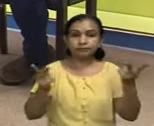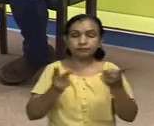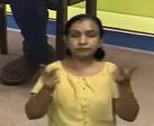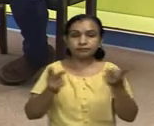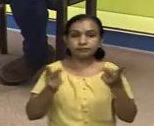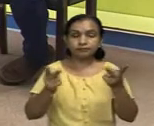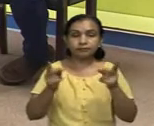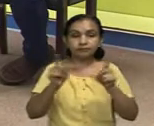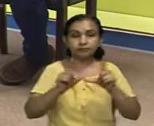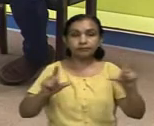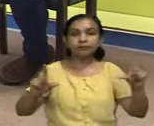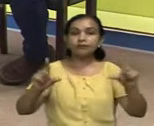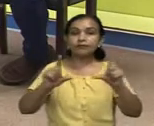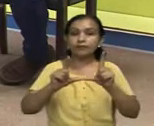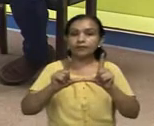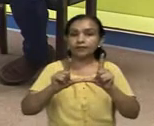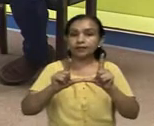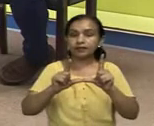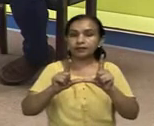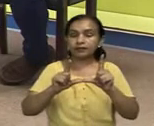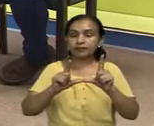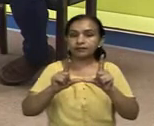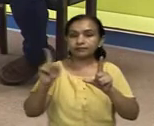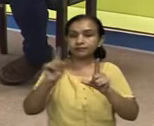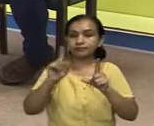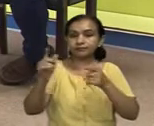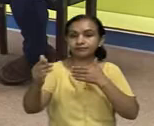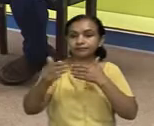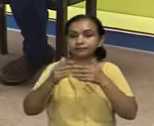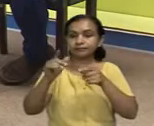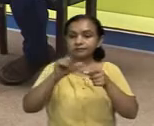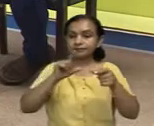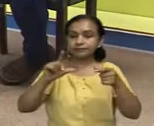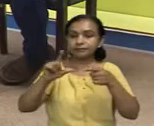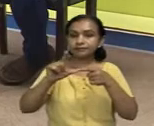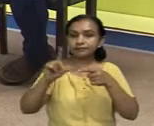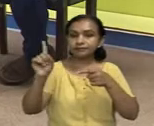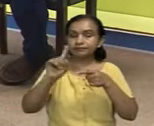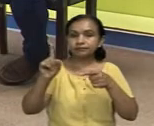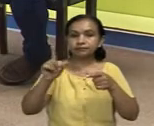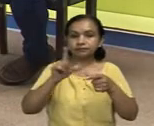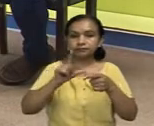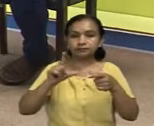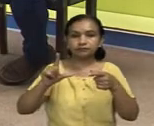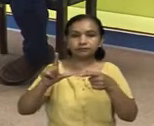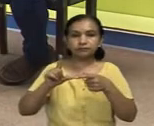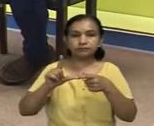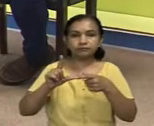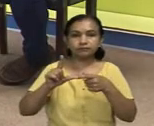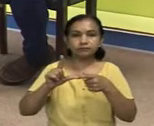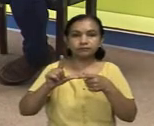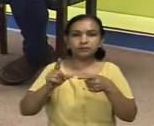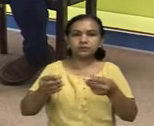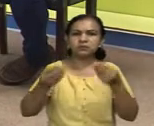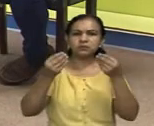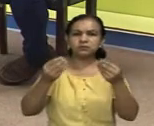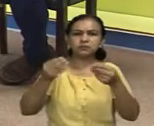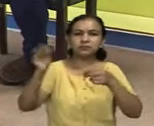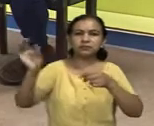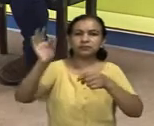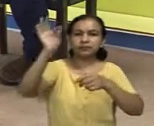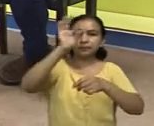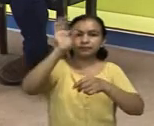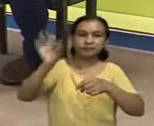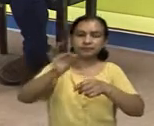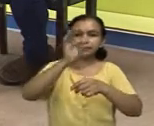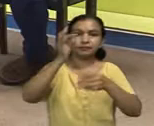de esta zona, tienen la dicha de no estar cerca del lago. Porque, por ejemplo, el lago puede ser un potencial criadero